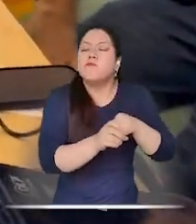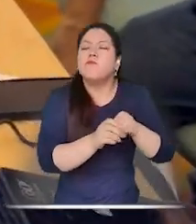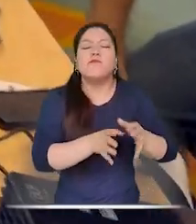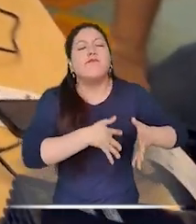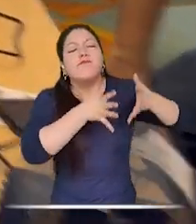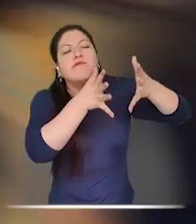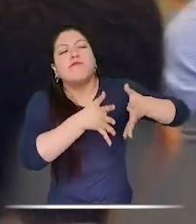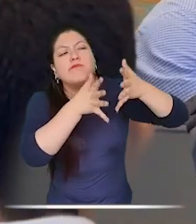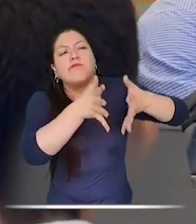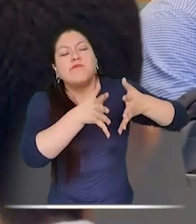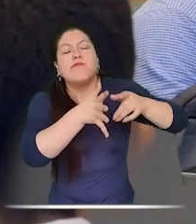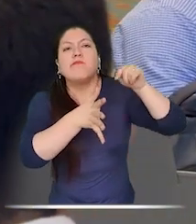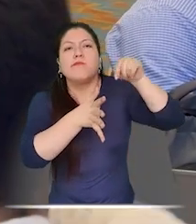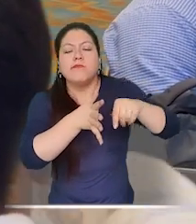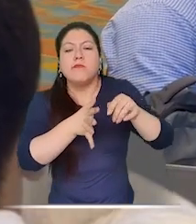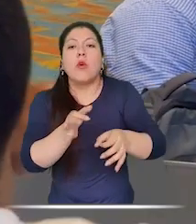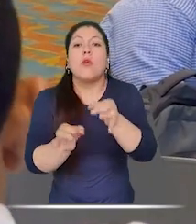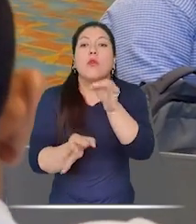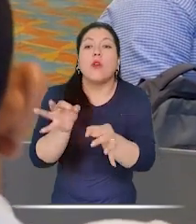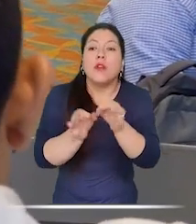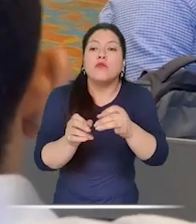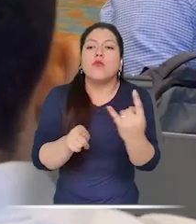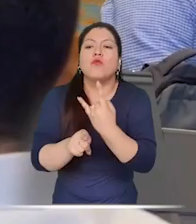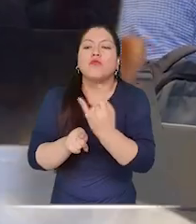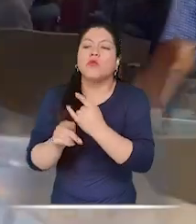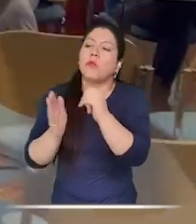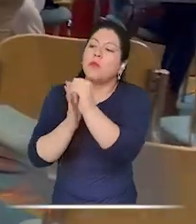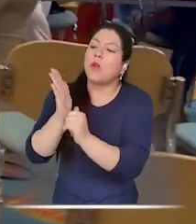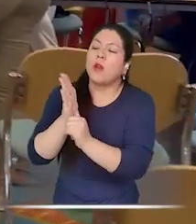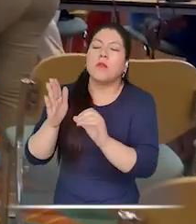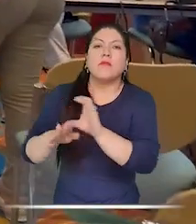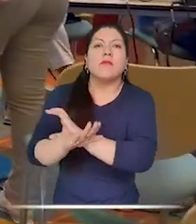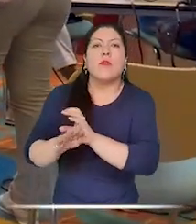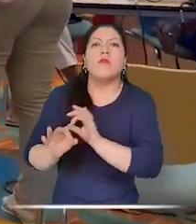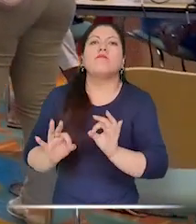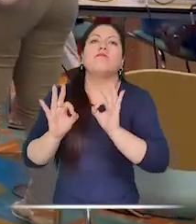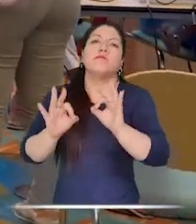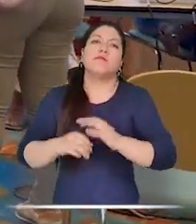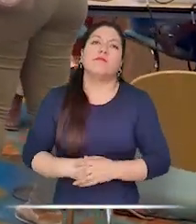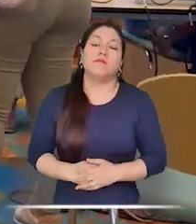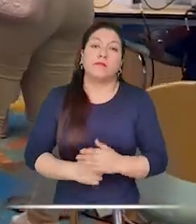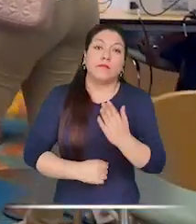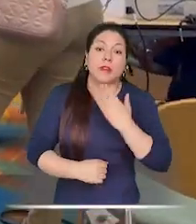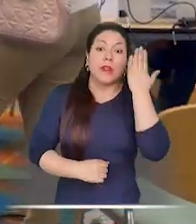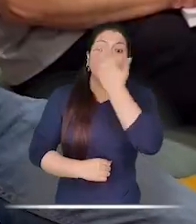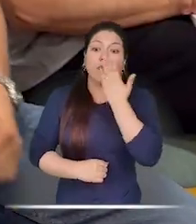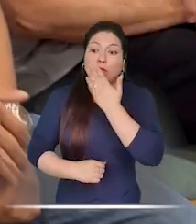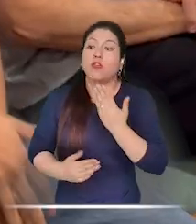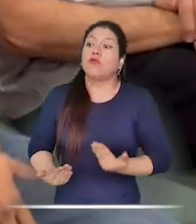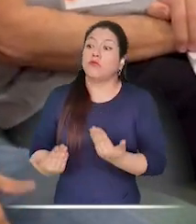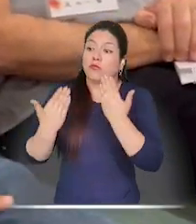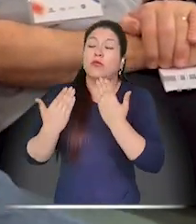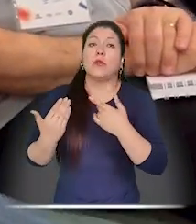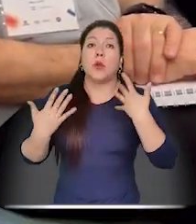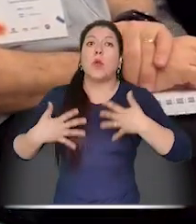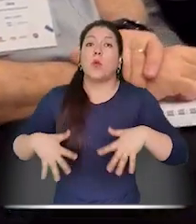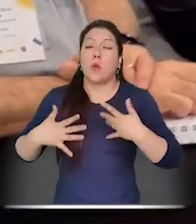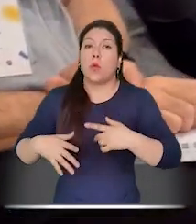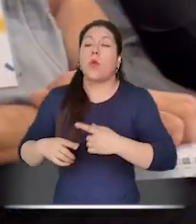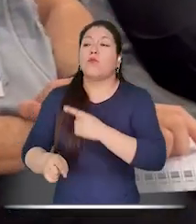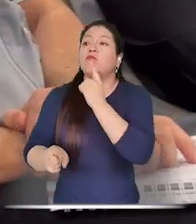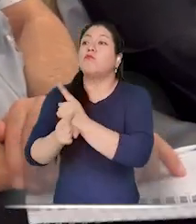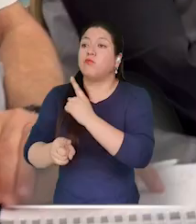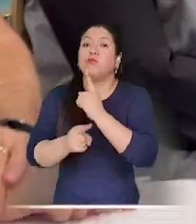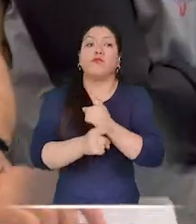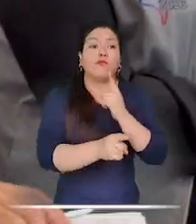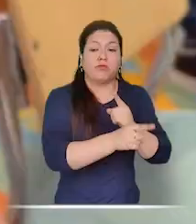caso a los jueces, para la efectiva utilización del software. Entonces creo que este tipo de simulacros permiten que sea muy